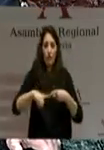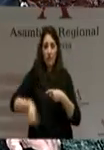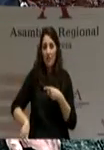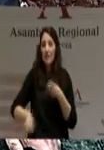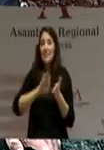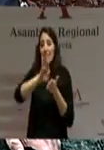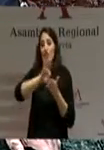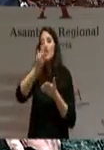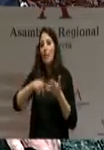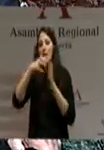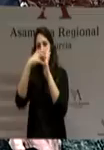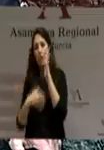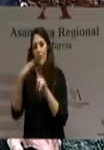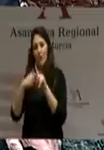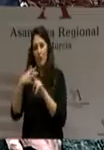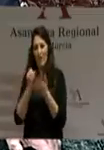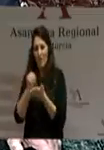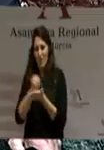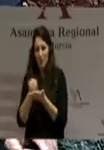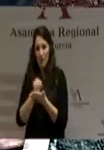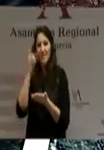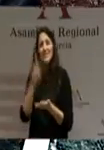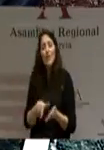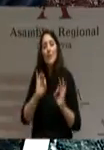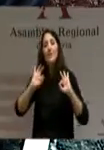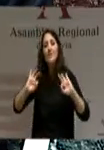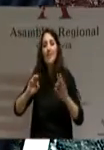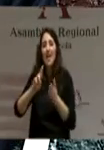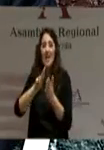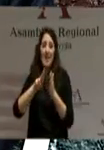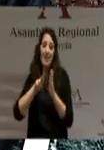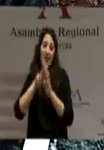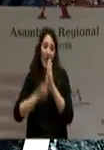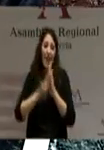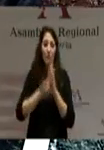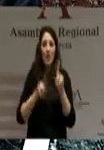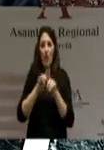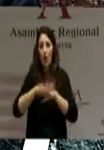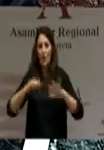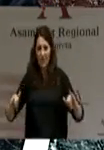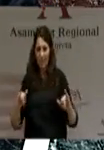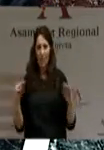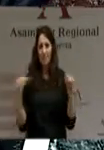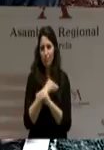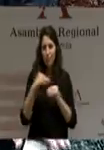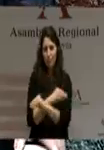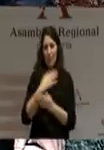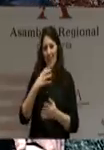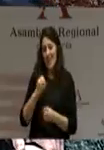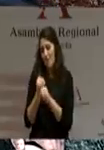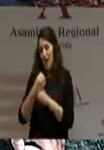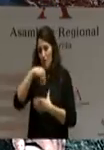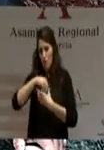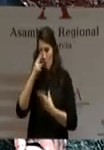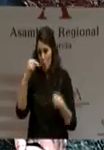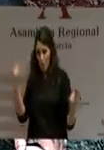farmacéutica, refuerzo de la dedicación exclusiva y reforzamiento del régimen de incompatibilidades de empleados públicos,